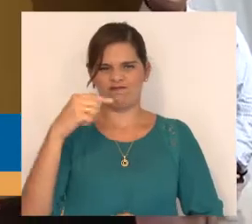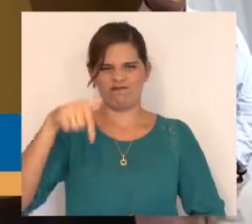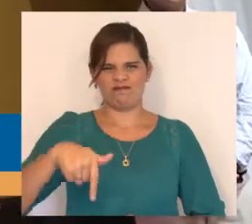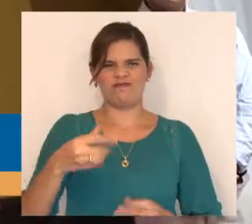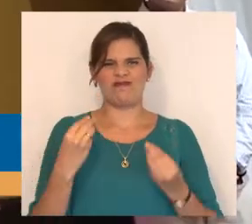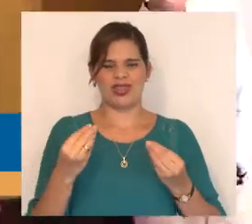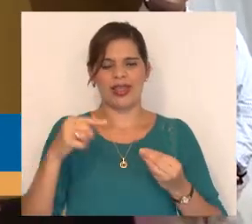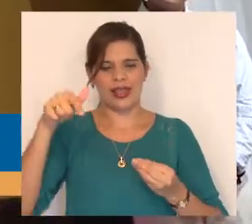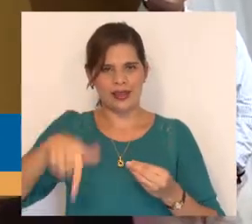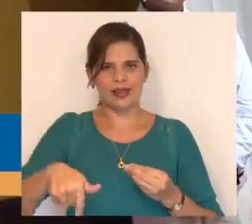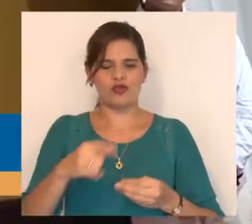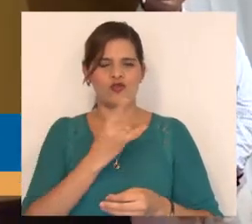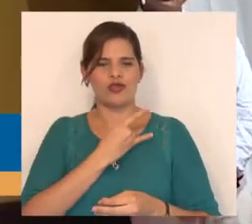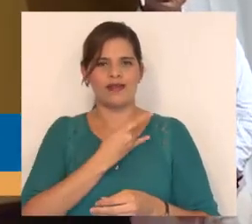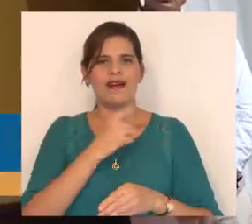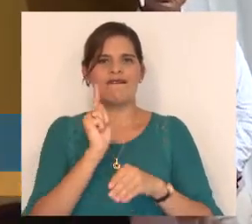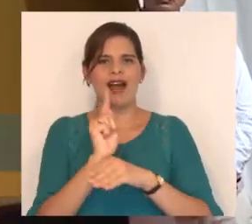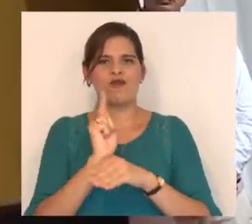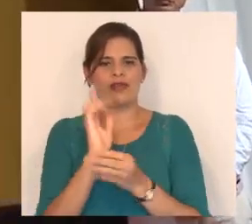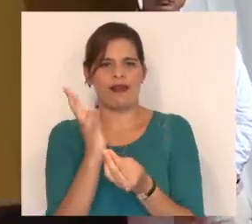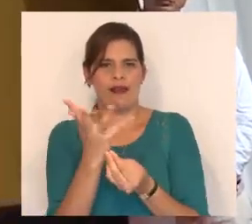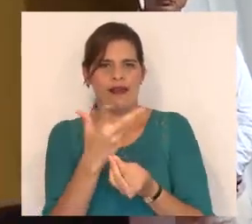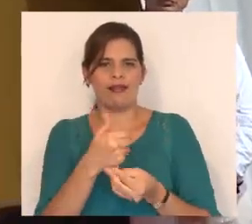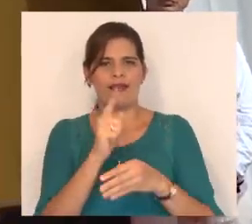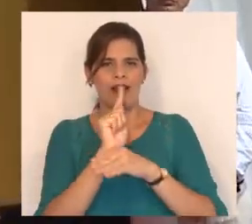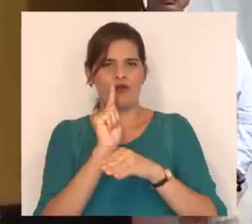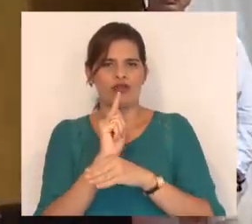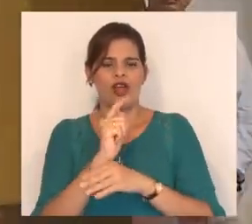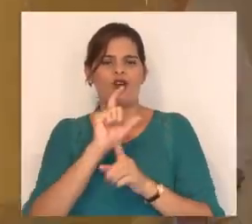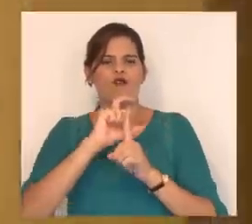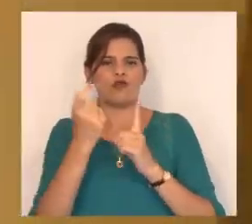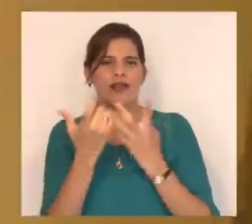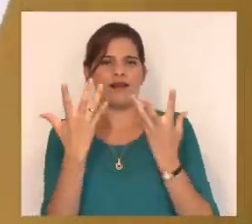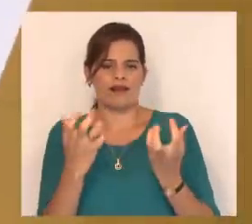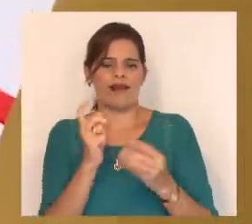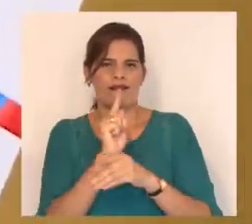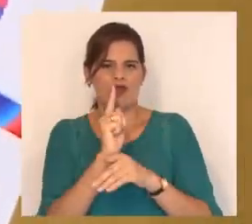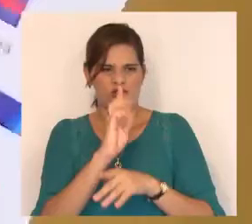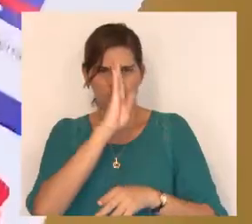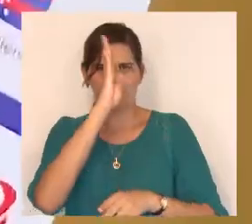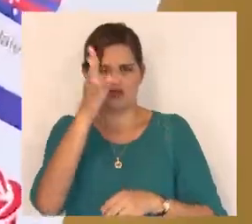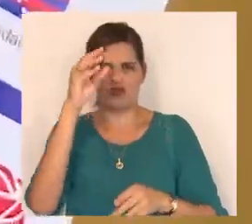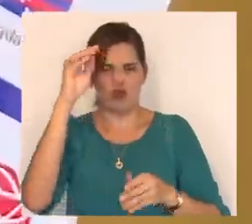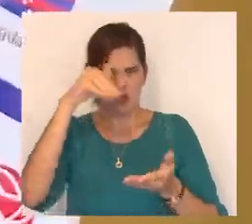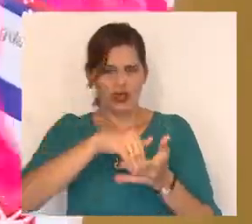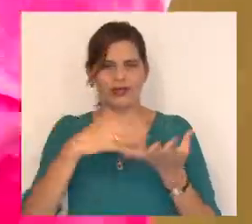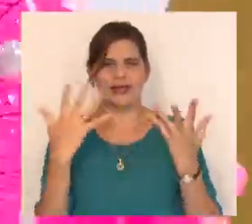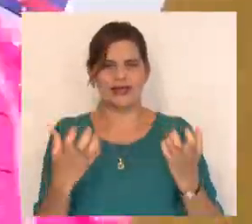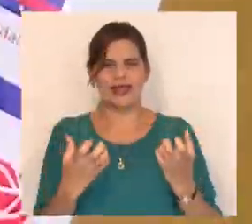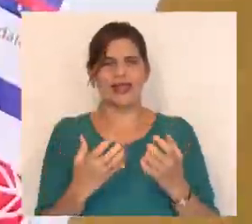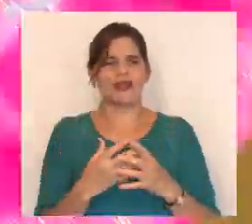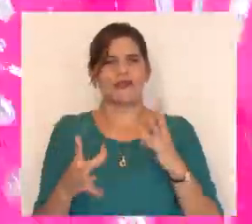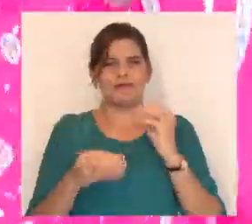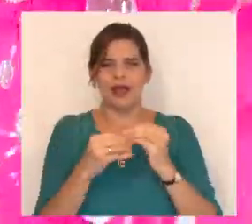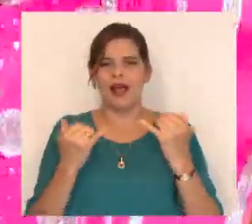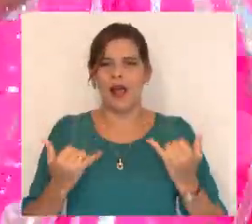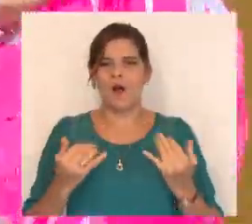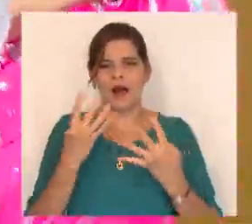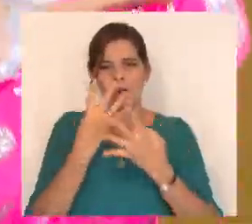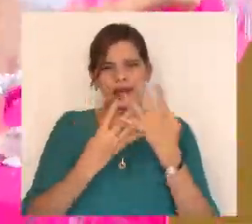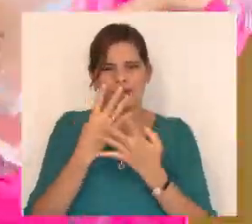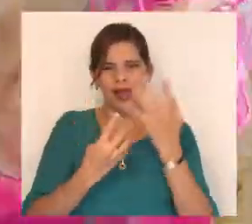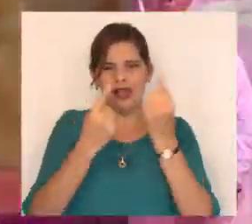una facultad de arte y cultura. Si somos capaces de hacer todo esto, sacándole el tiempo al cálculo, a las matemáticas, a